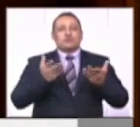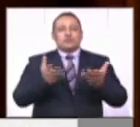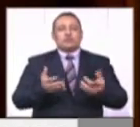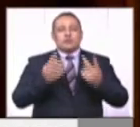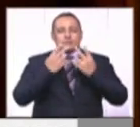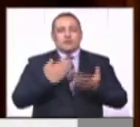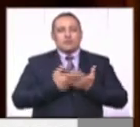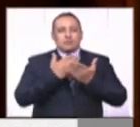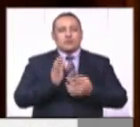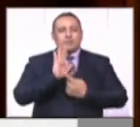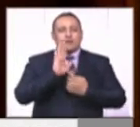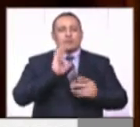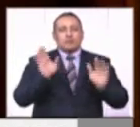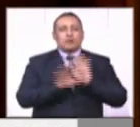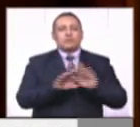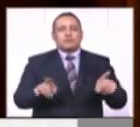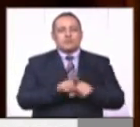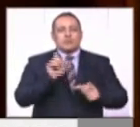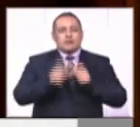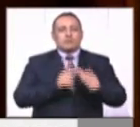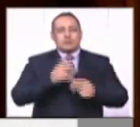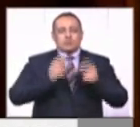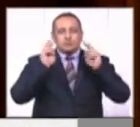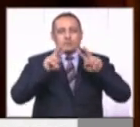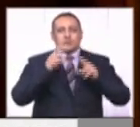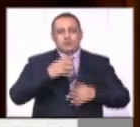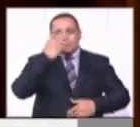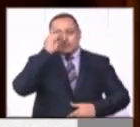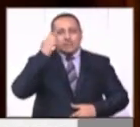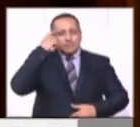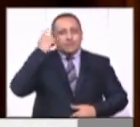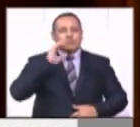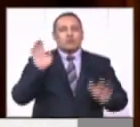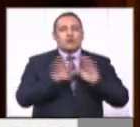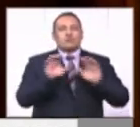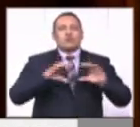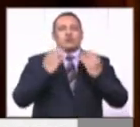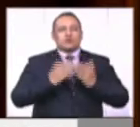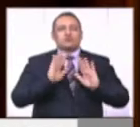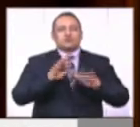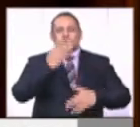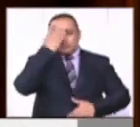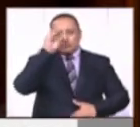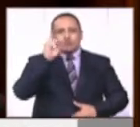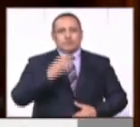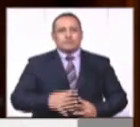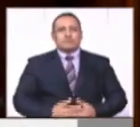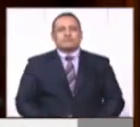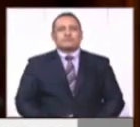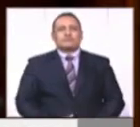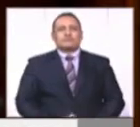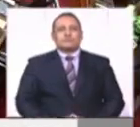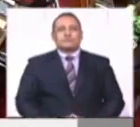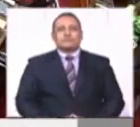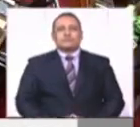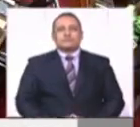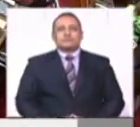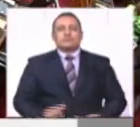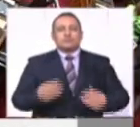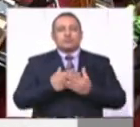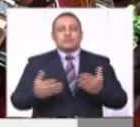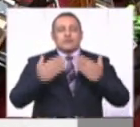evidencia para que los ciudadanos puedan tomar una idea y que el parlamento tome una decisión